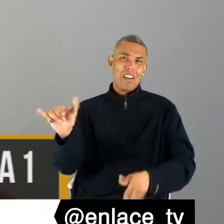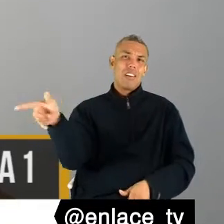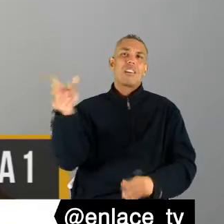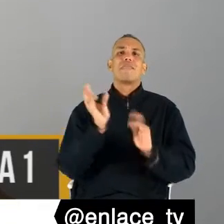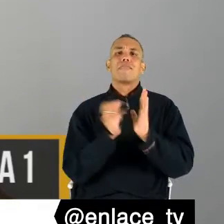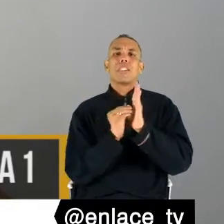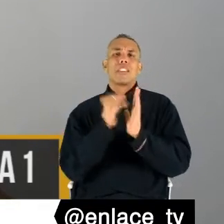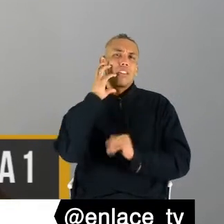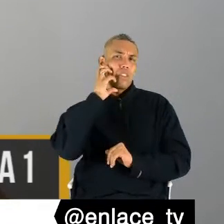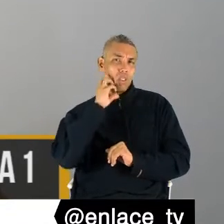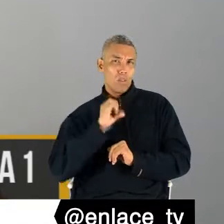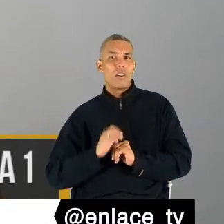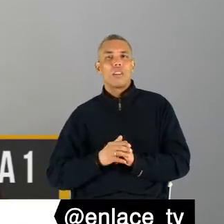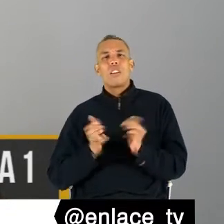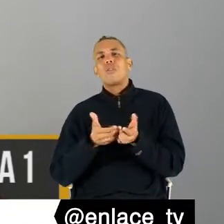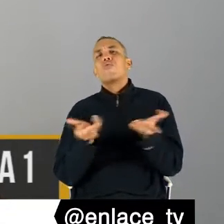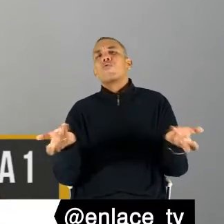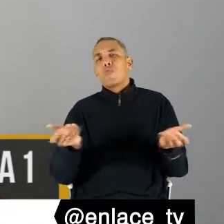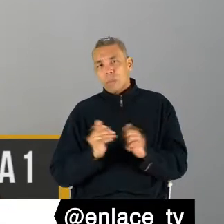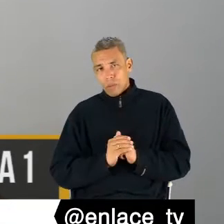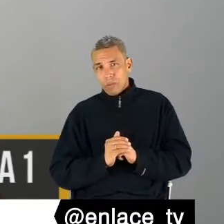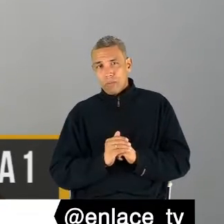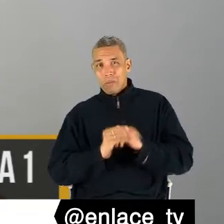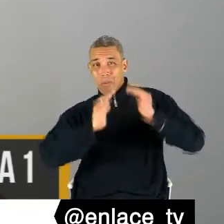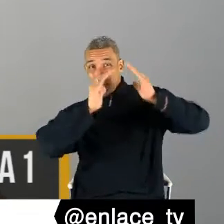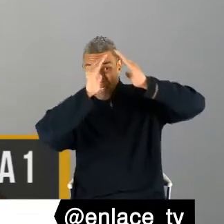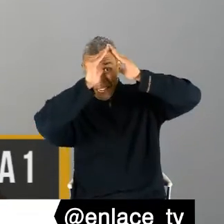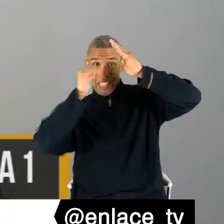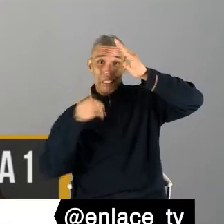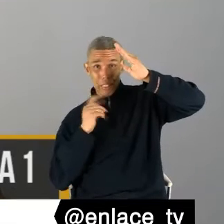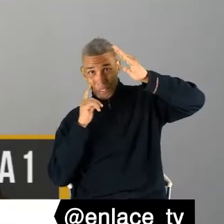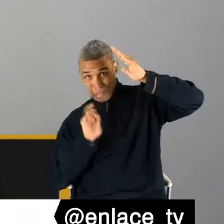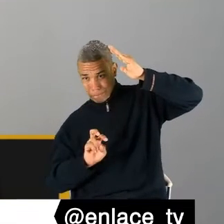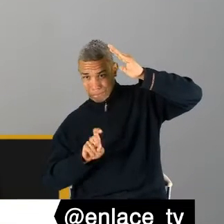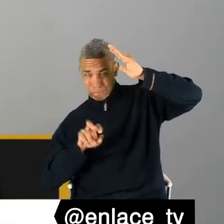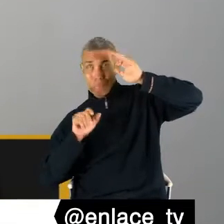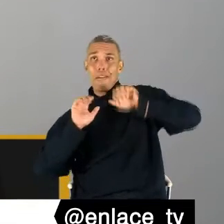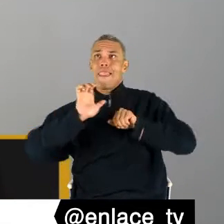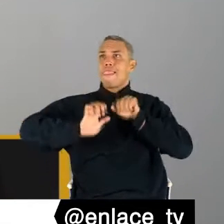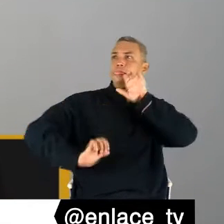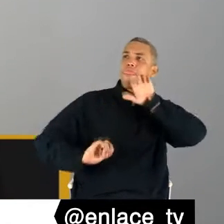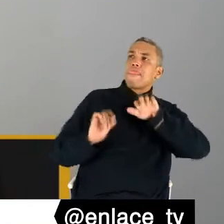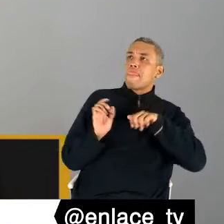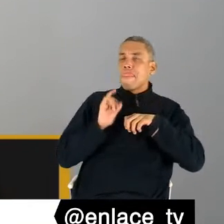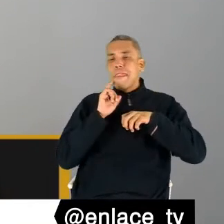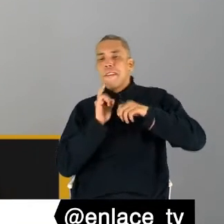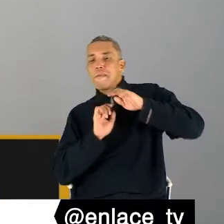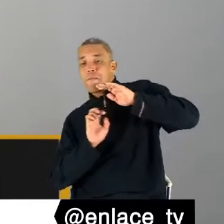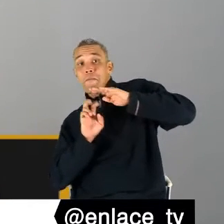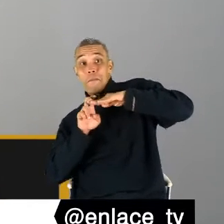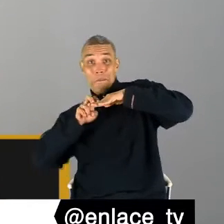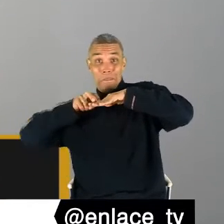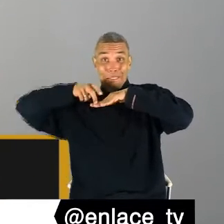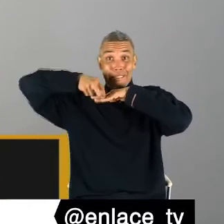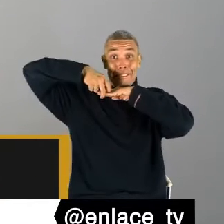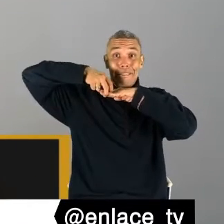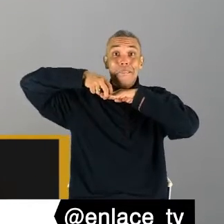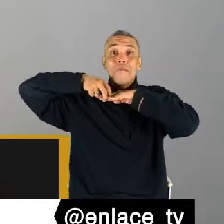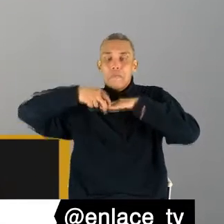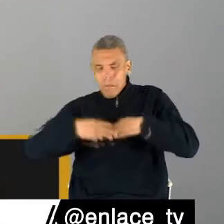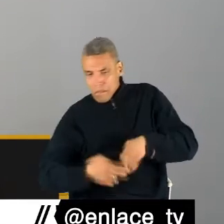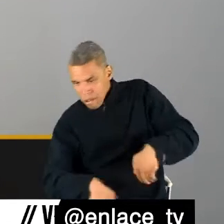presentando, particularmente en la zona de la comuna 1. Este sujeto tenía una habilidad muy,